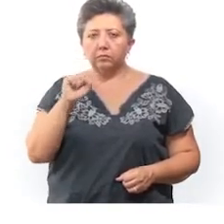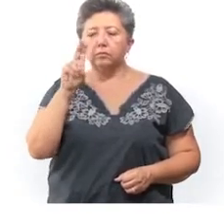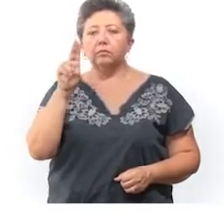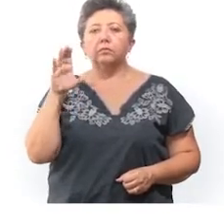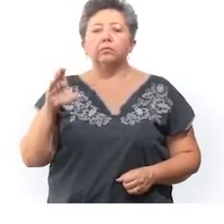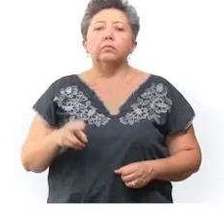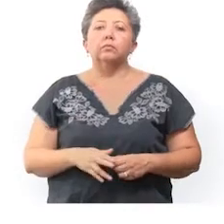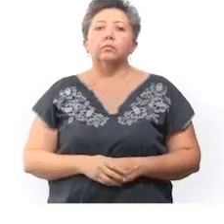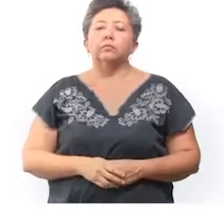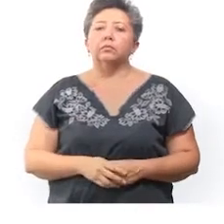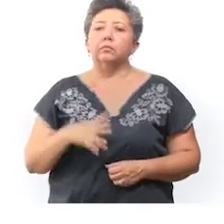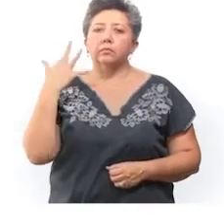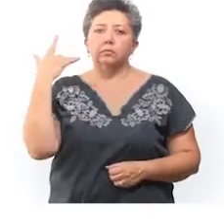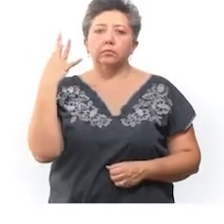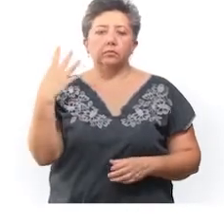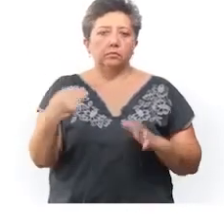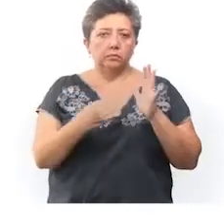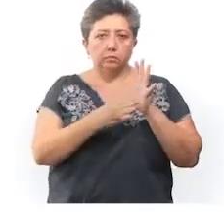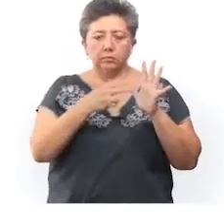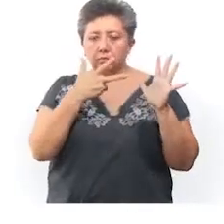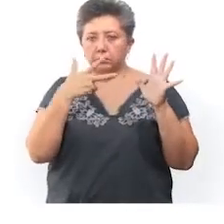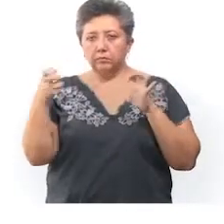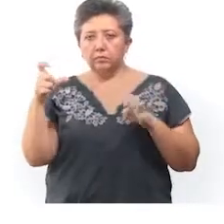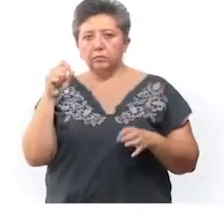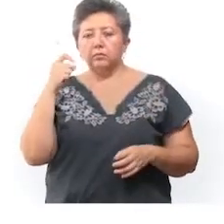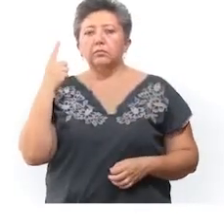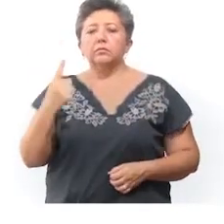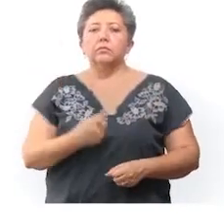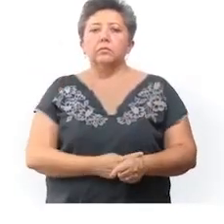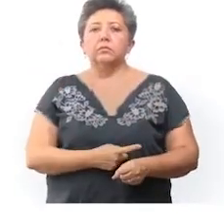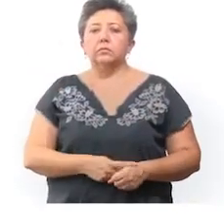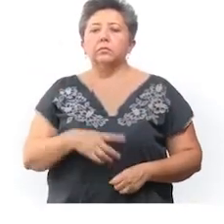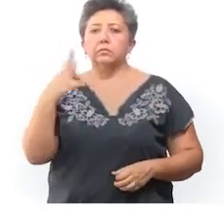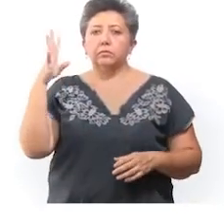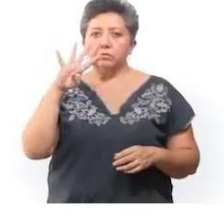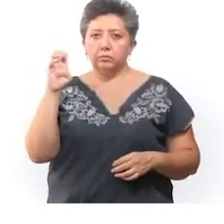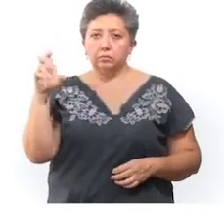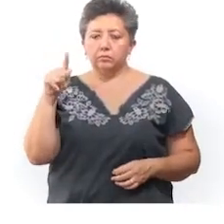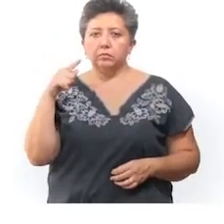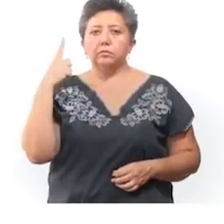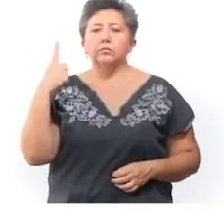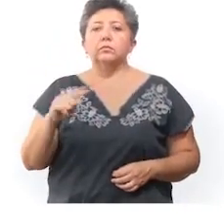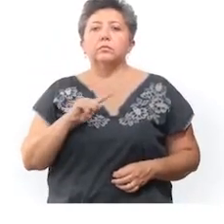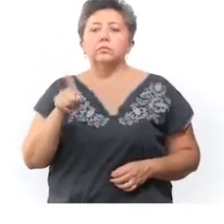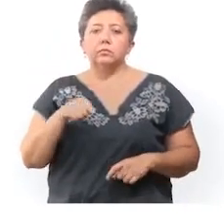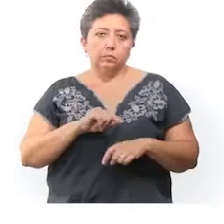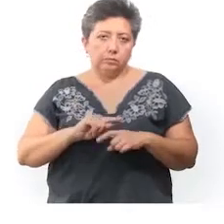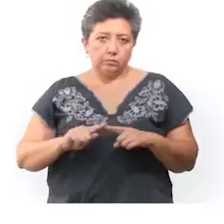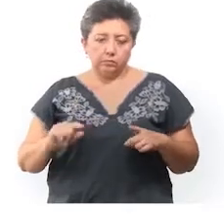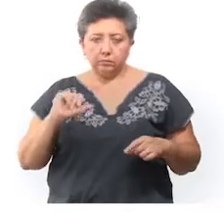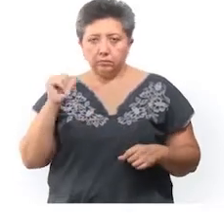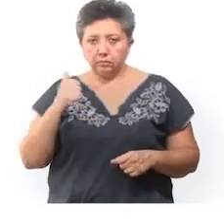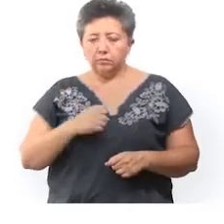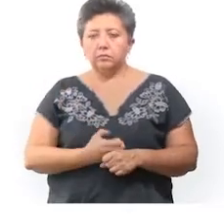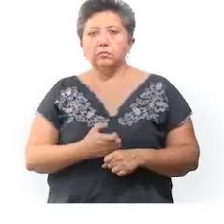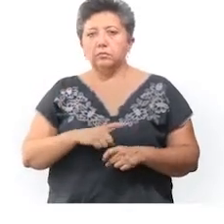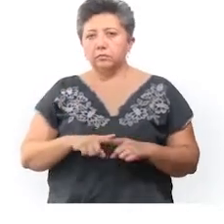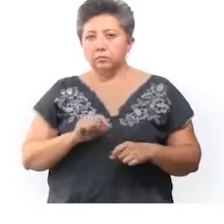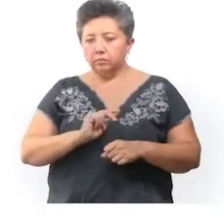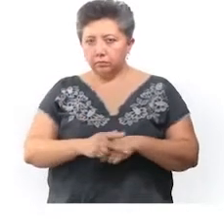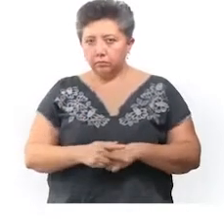Ucu. De los 54.821 casos positivos, 471 son de otro país u otro